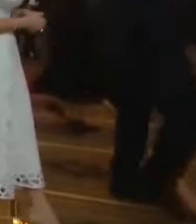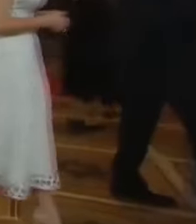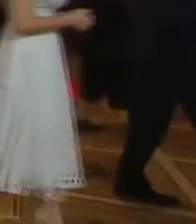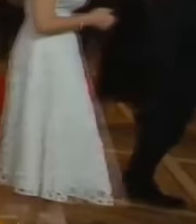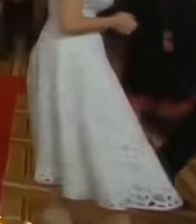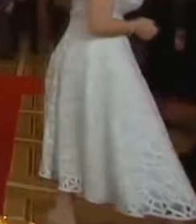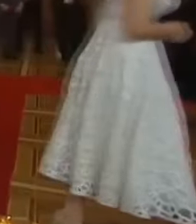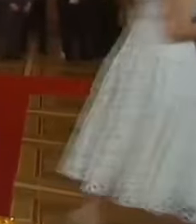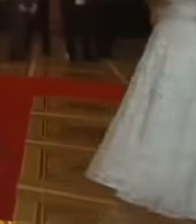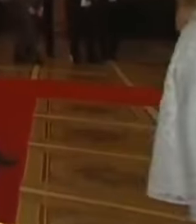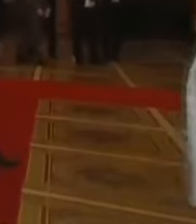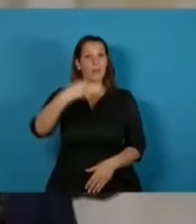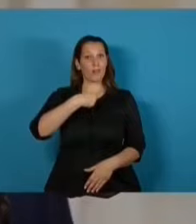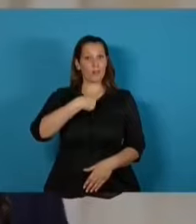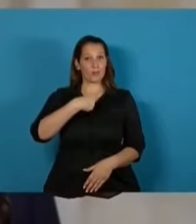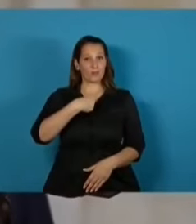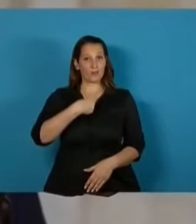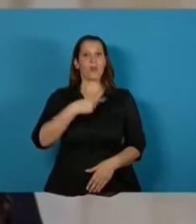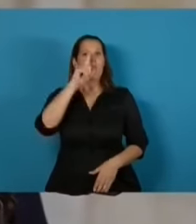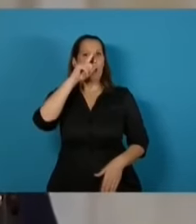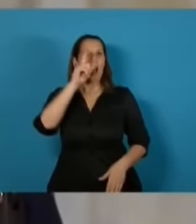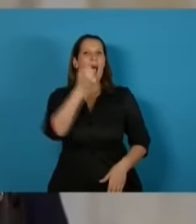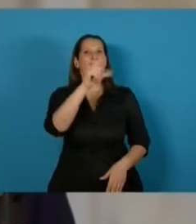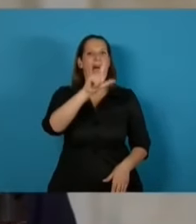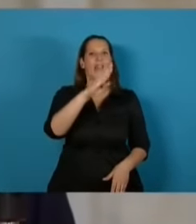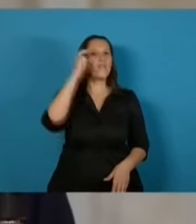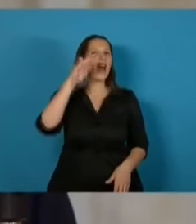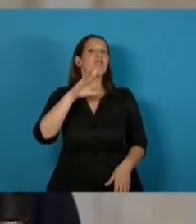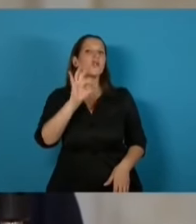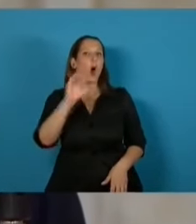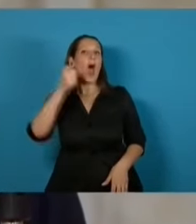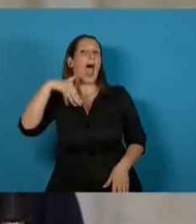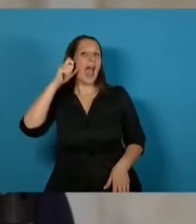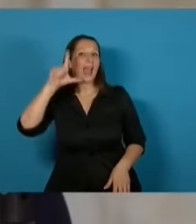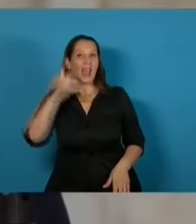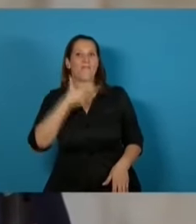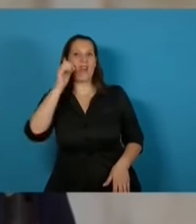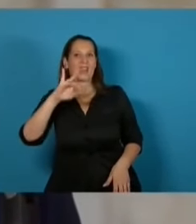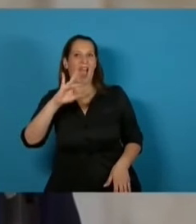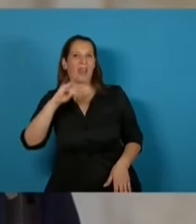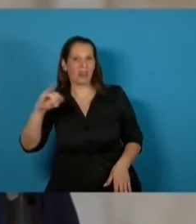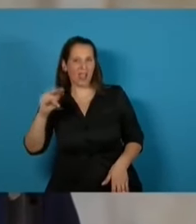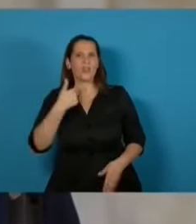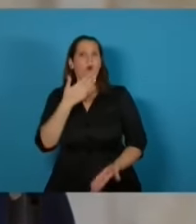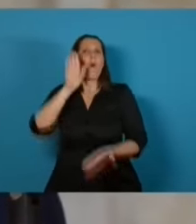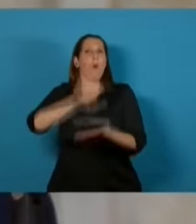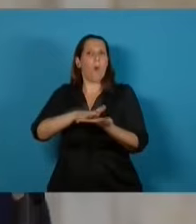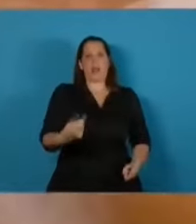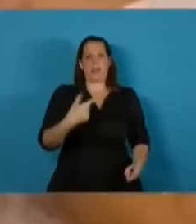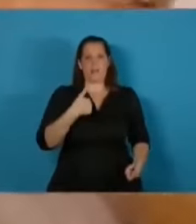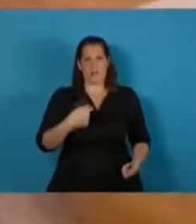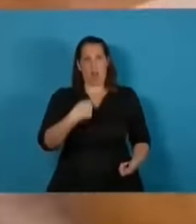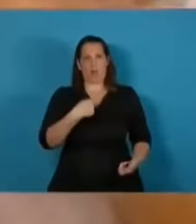y hostigamiento la expresidenta Cristina Fernández reconoció que Alberto Fernández No fue un buen